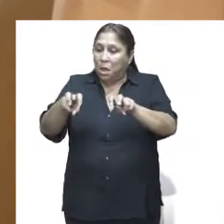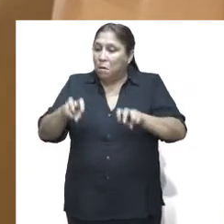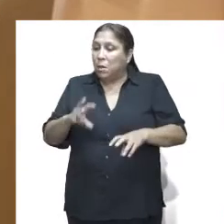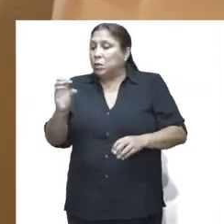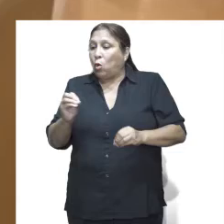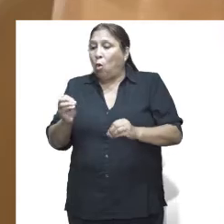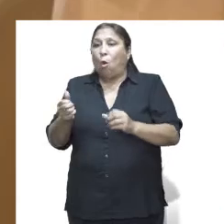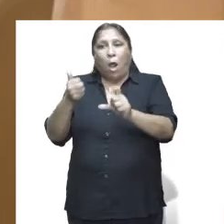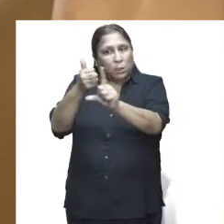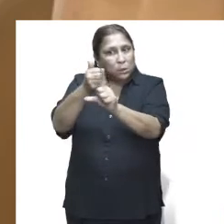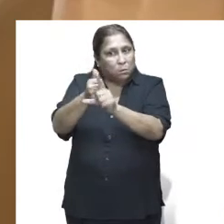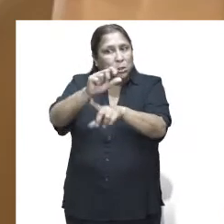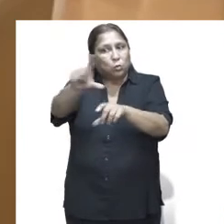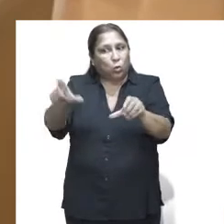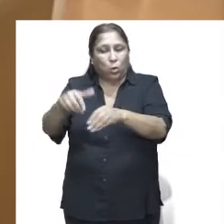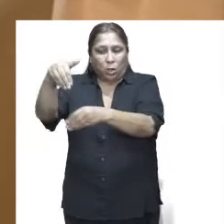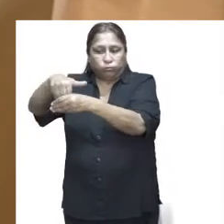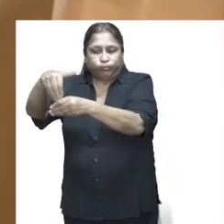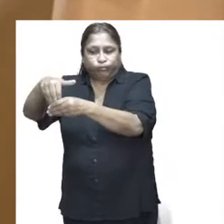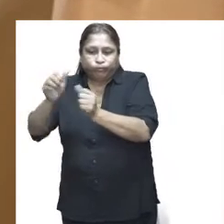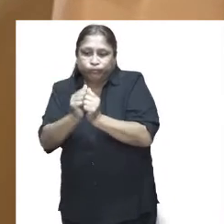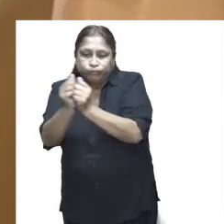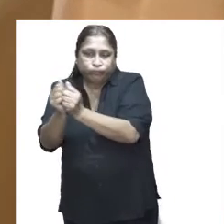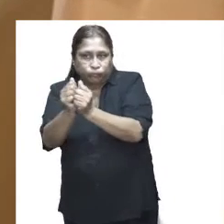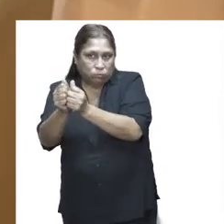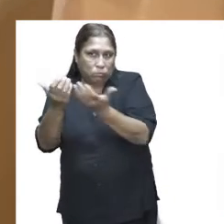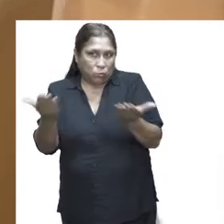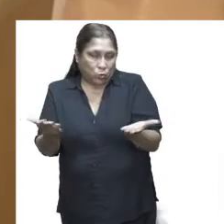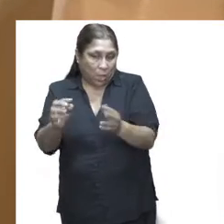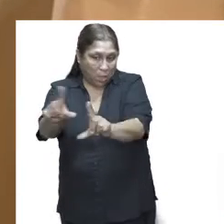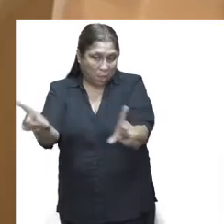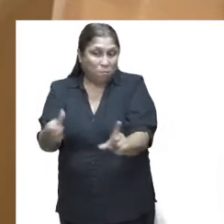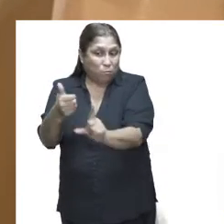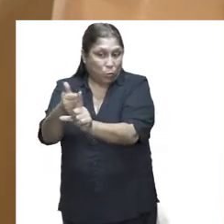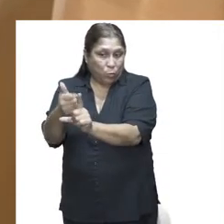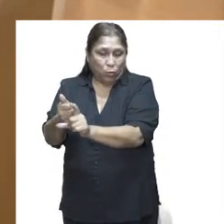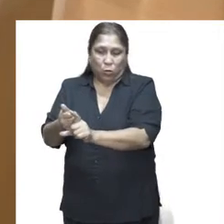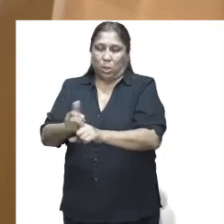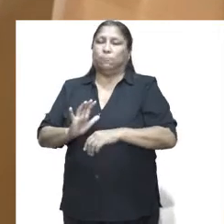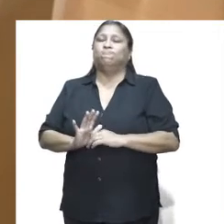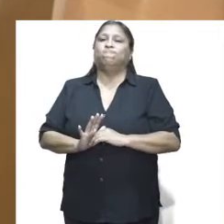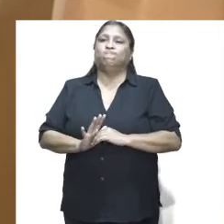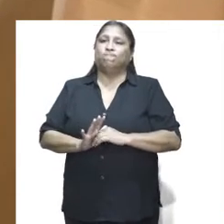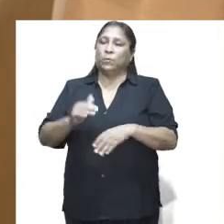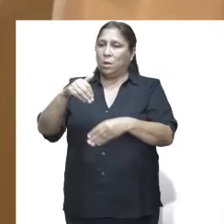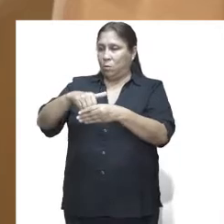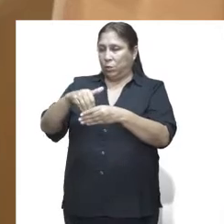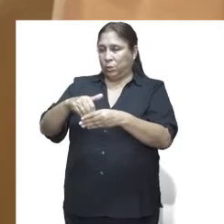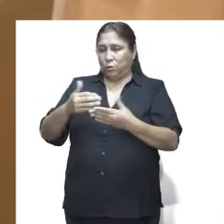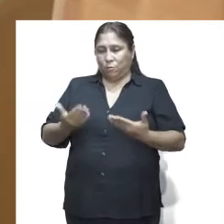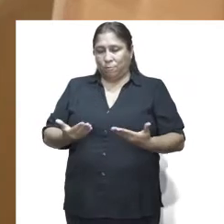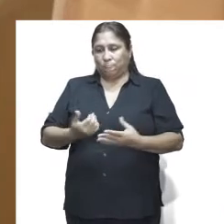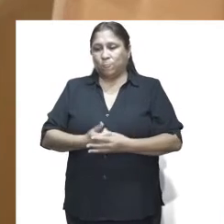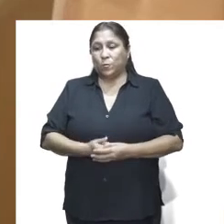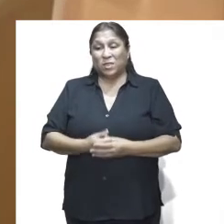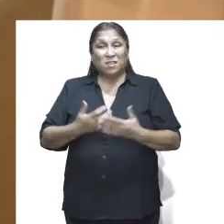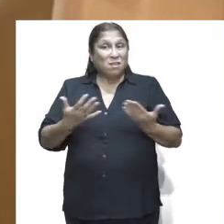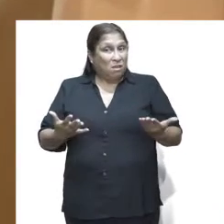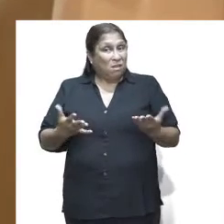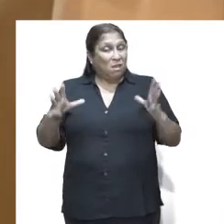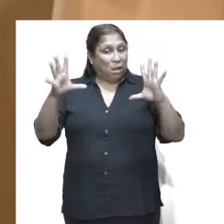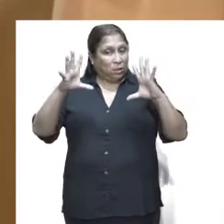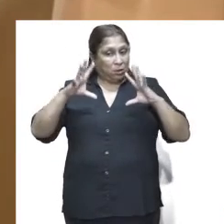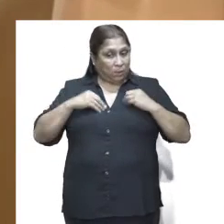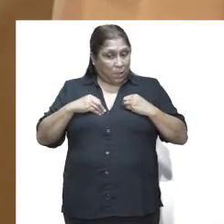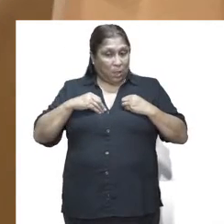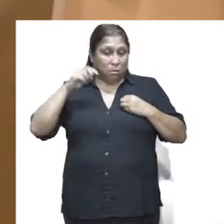incluso ser acompañada hasta el espacio donde se va a dar la votación, ¿no? Y reconocer que